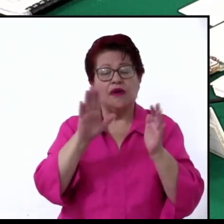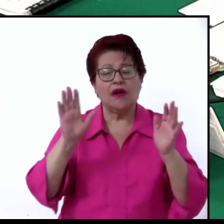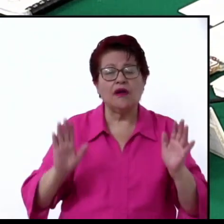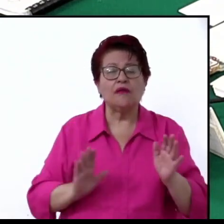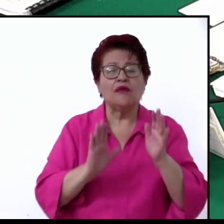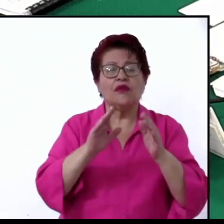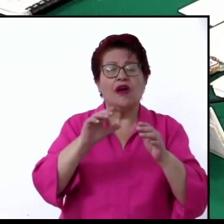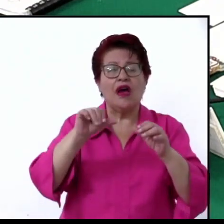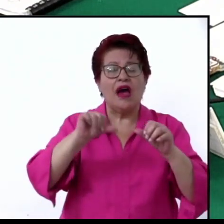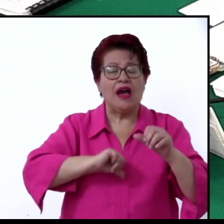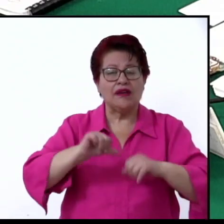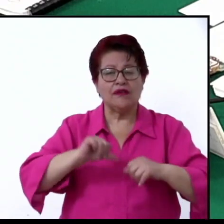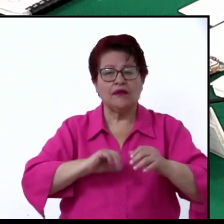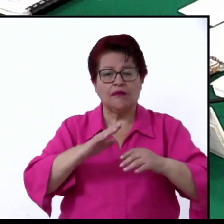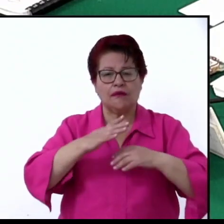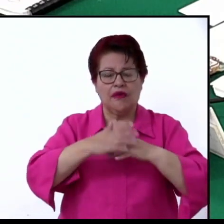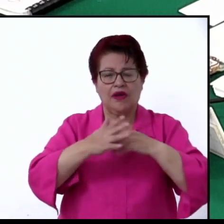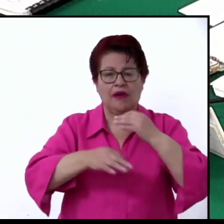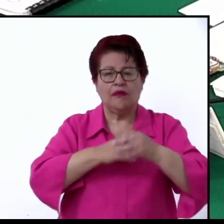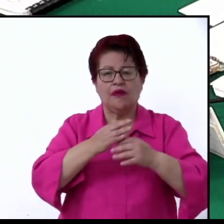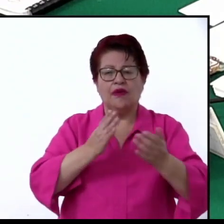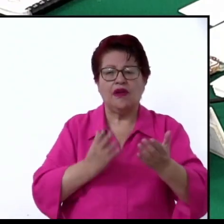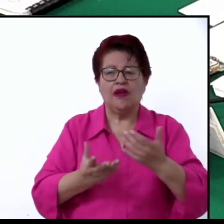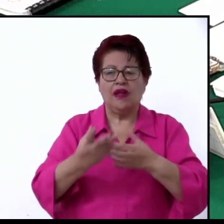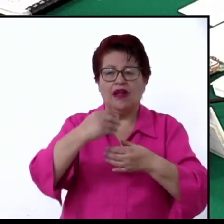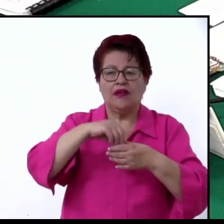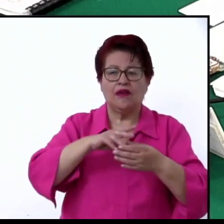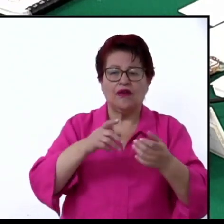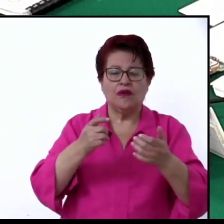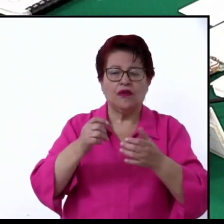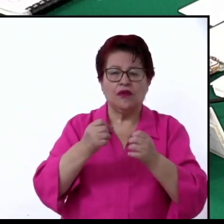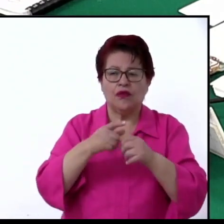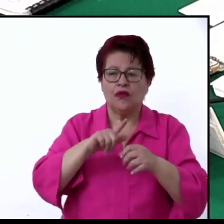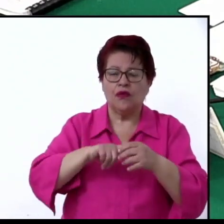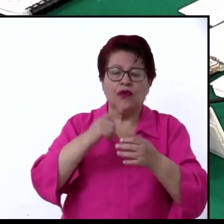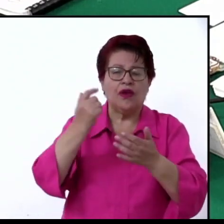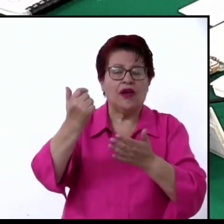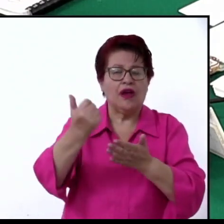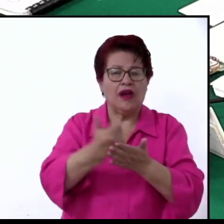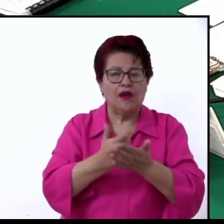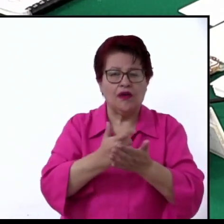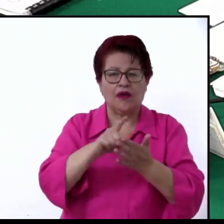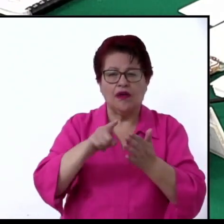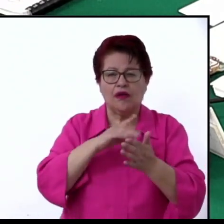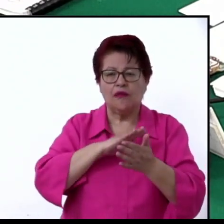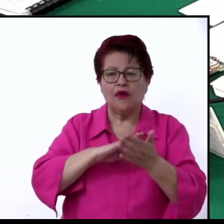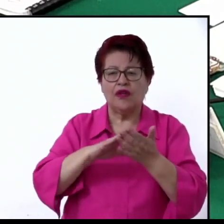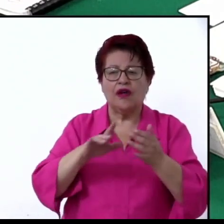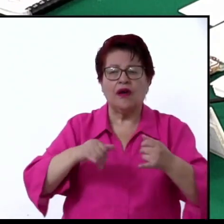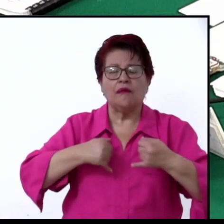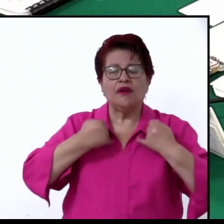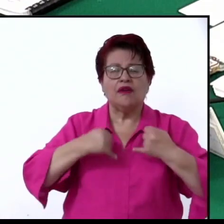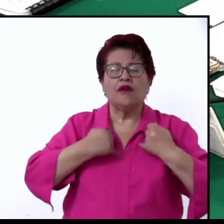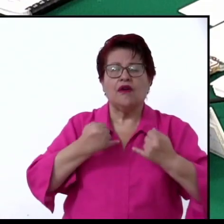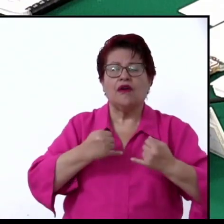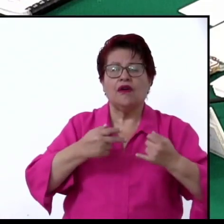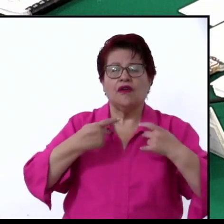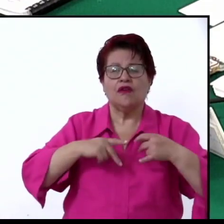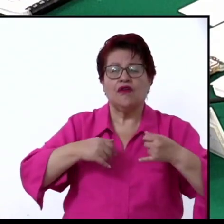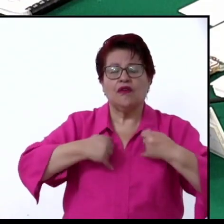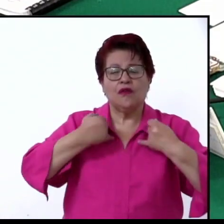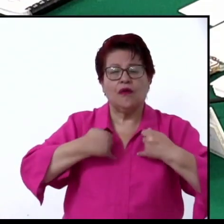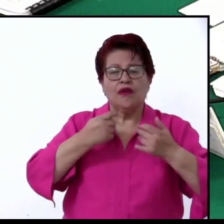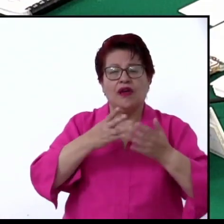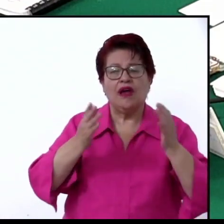impulsar acciones que promuevan la inserción socioeconómica sostenible de las personas jóvenes con un enfoque a